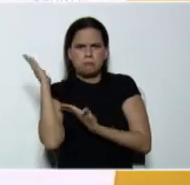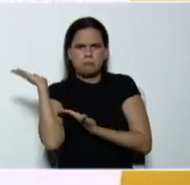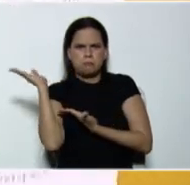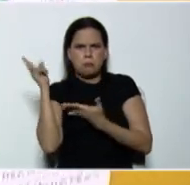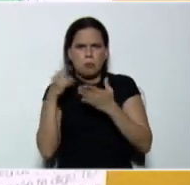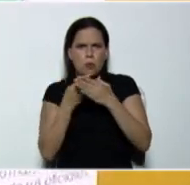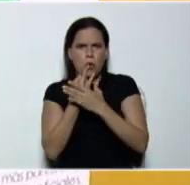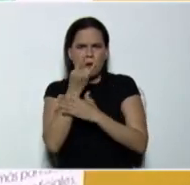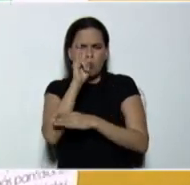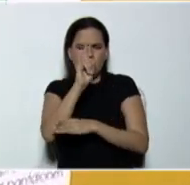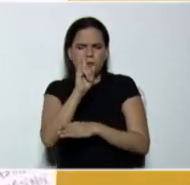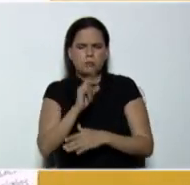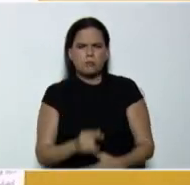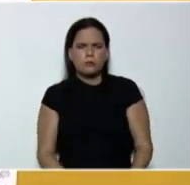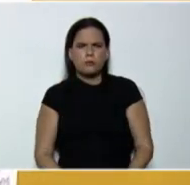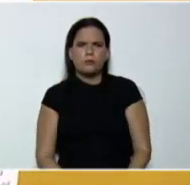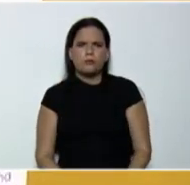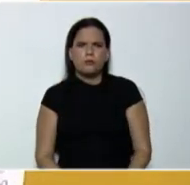¿Ves?